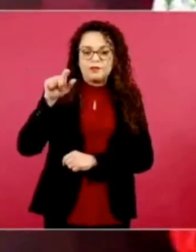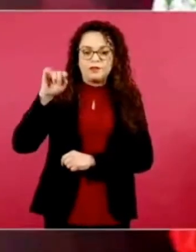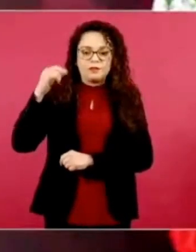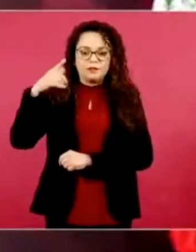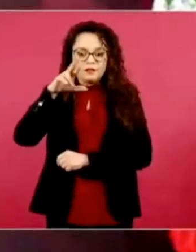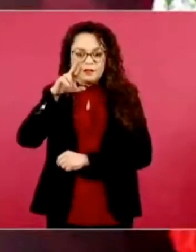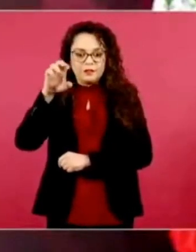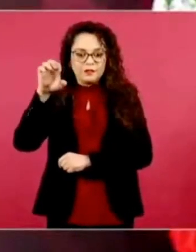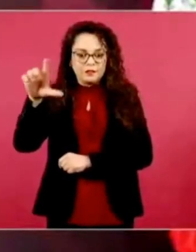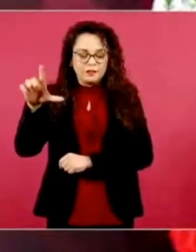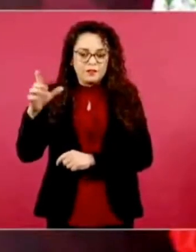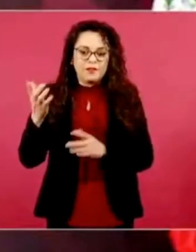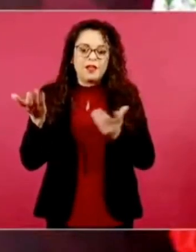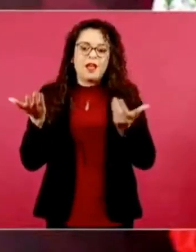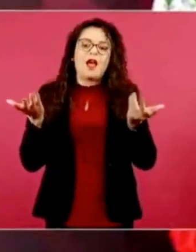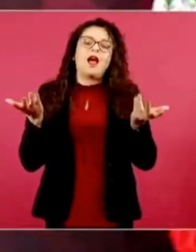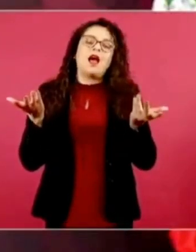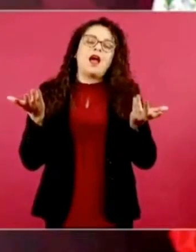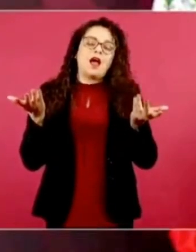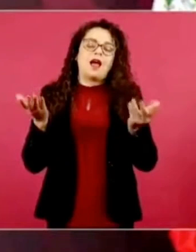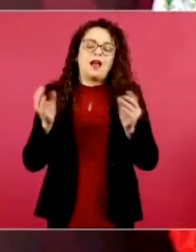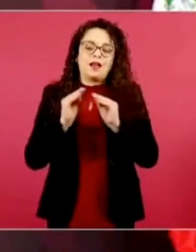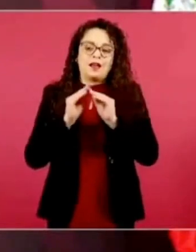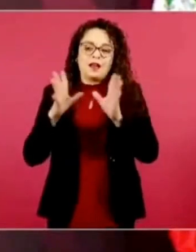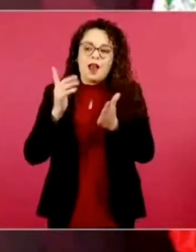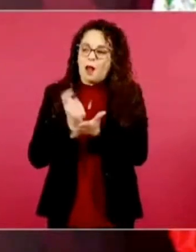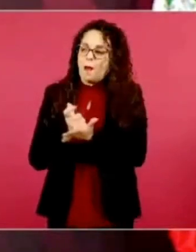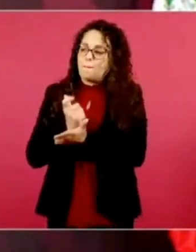Y desde luego, pues bien pagada.